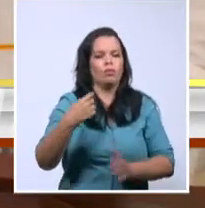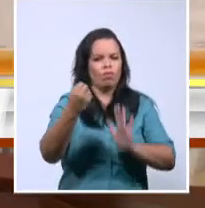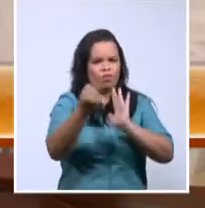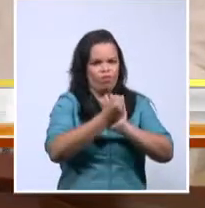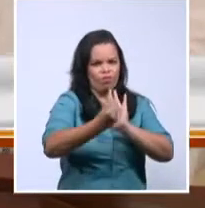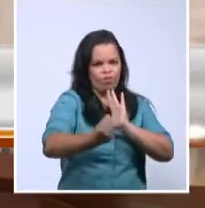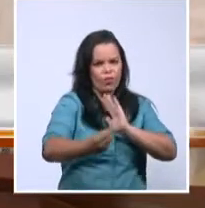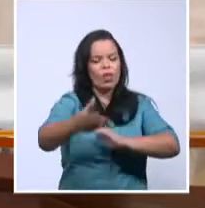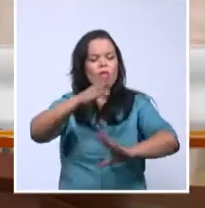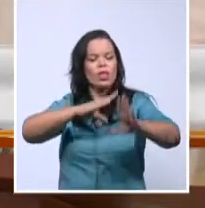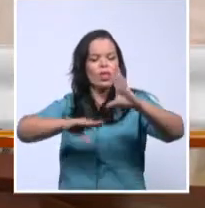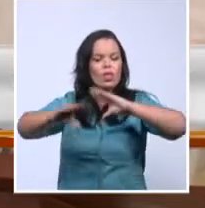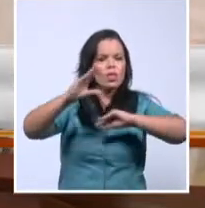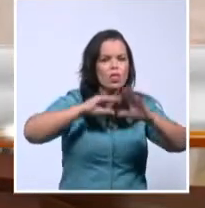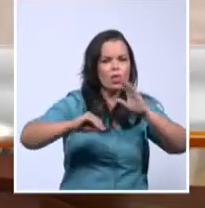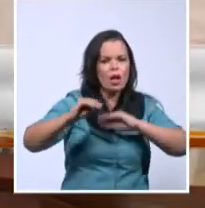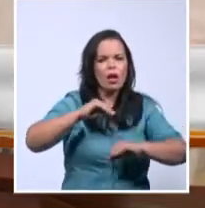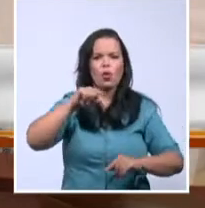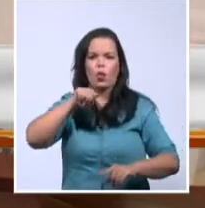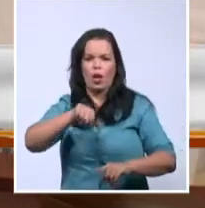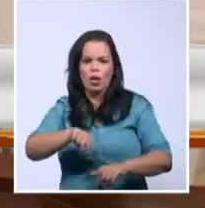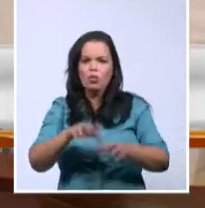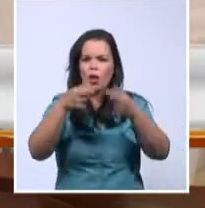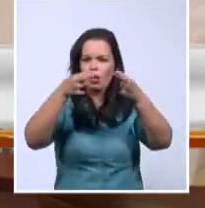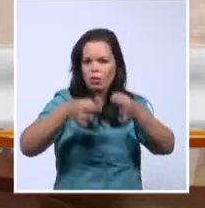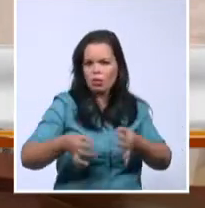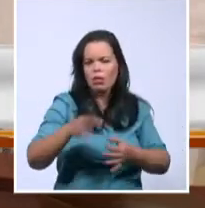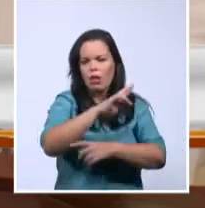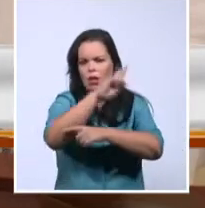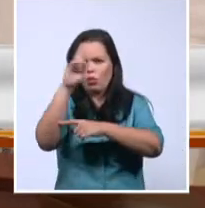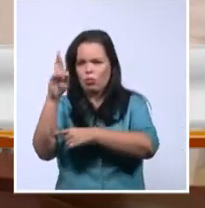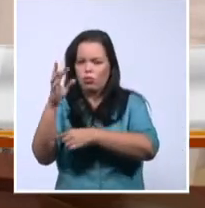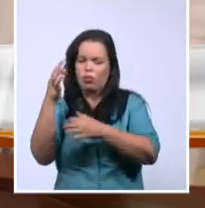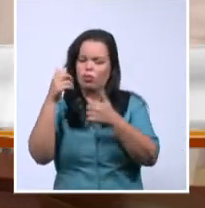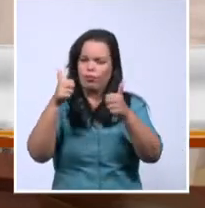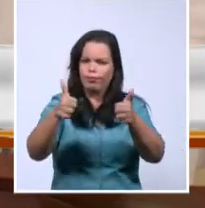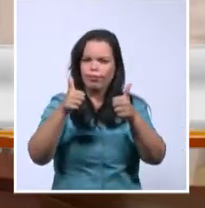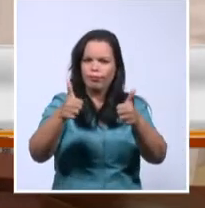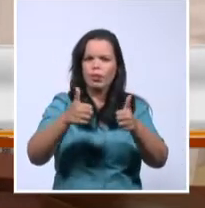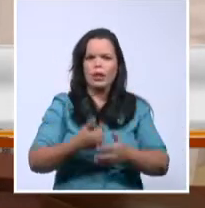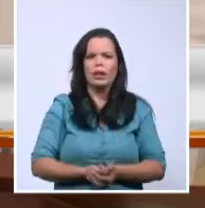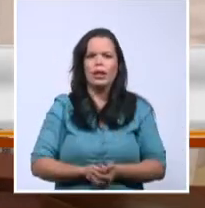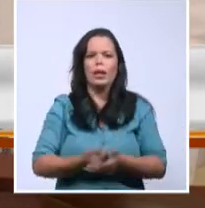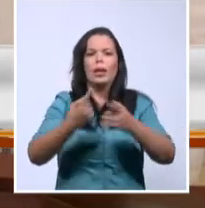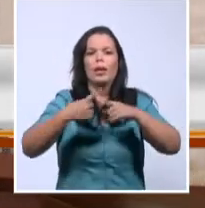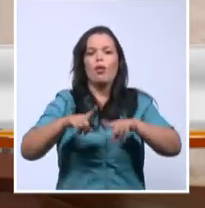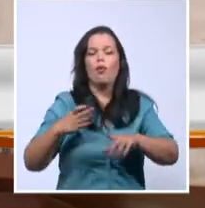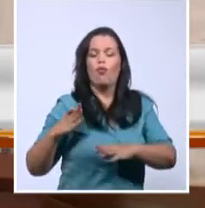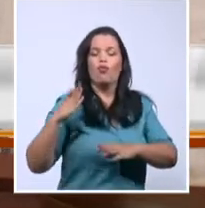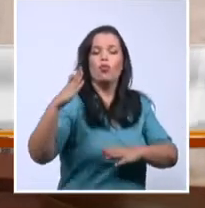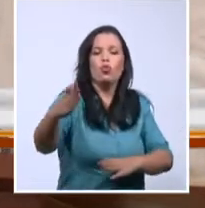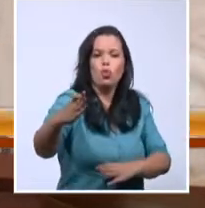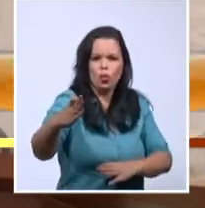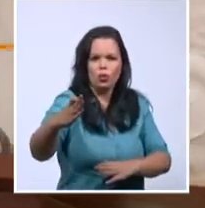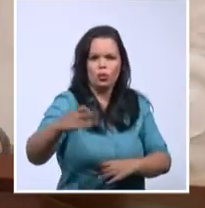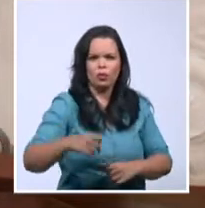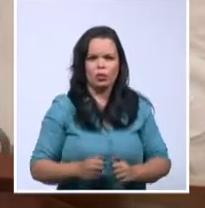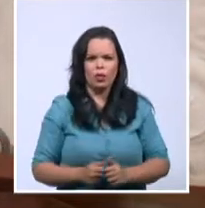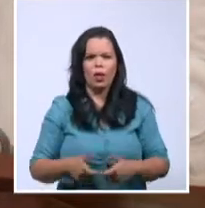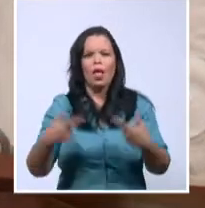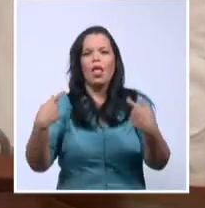la Revolución, de la que siempre ha salido fortalecida, y que los que se desarrollen hacia el futuro deben tener